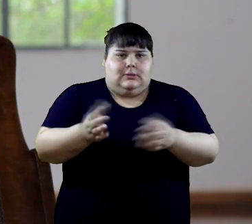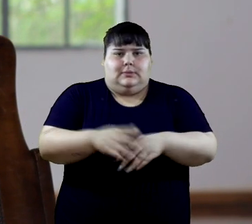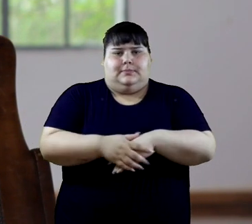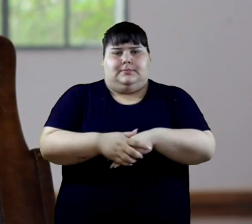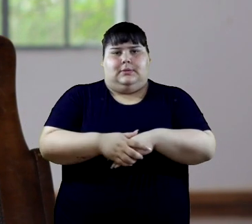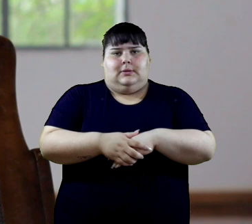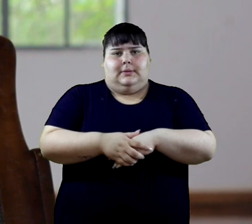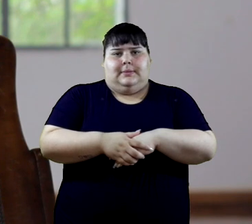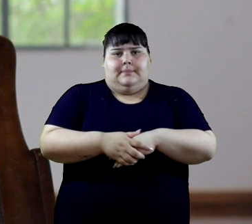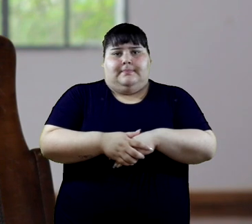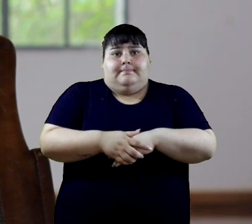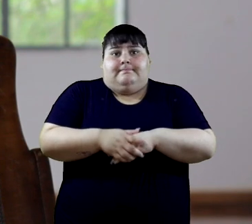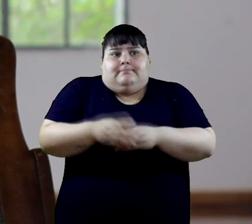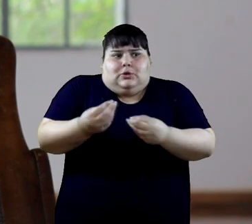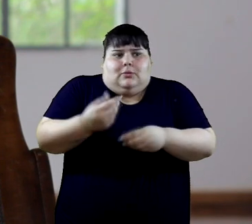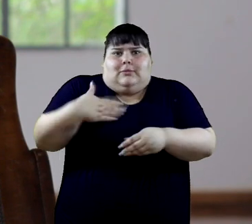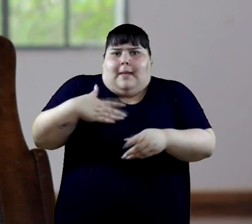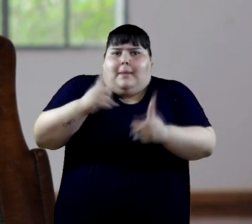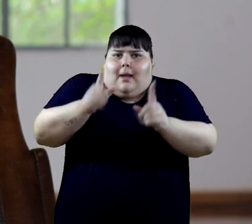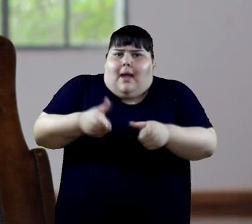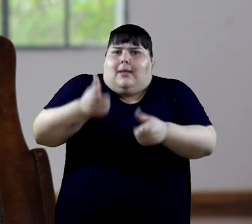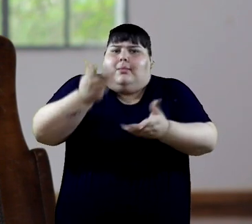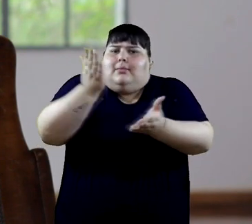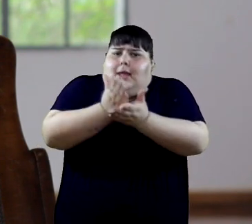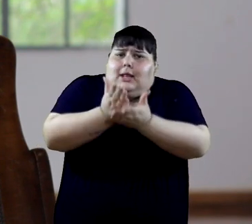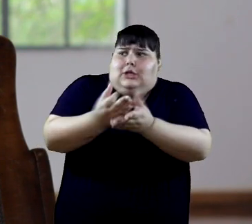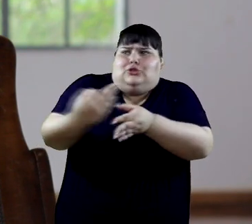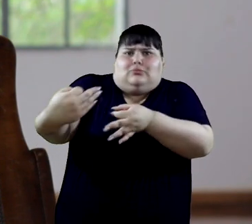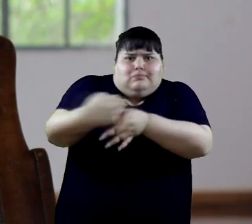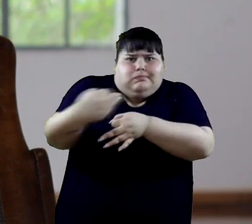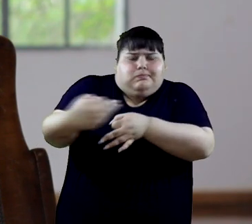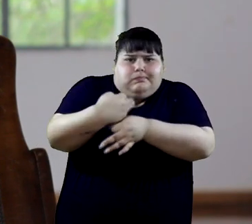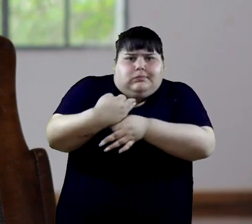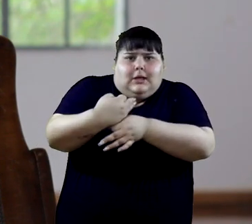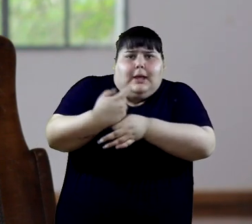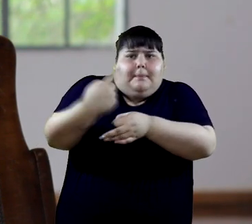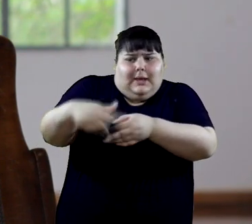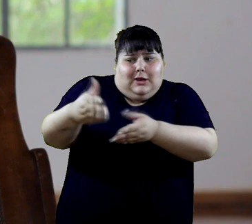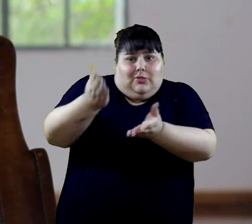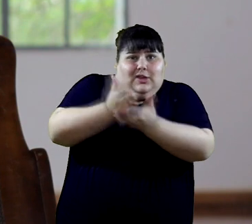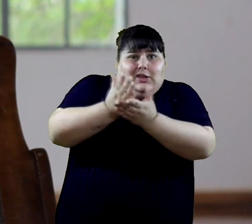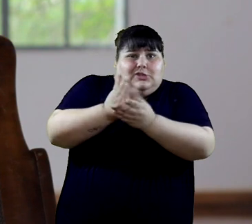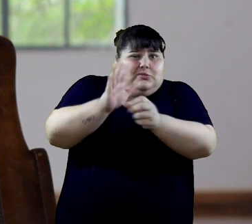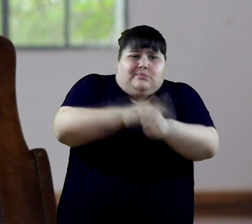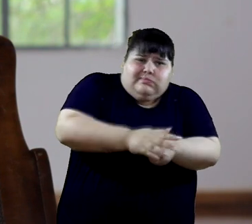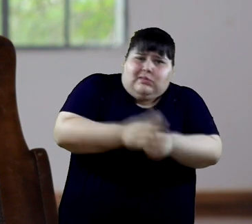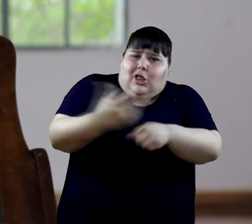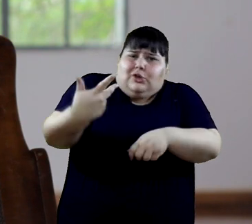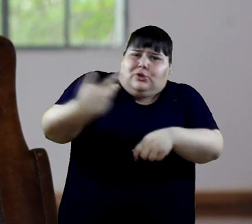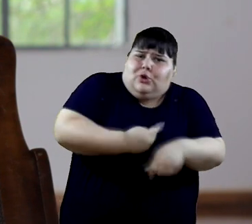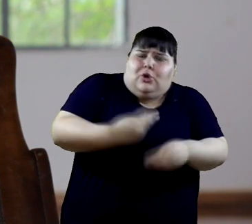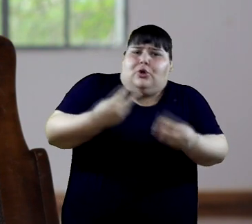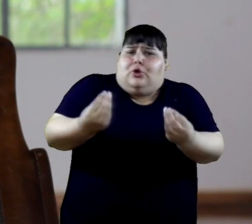estaba pasando, ¿no? Y tenía derecho a la educación, ¿sí? Ese derecho que se nos negaba con esas